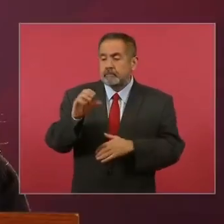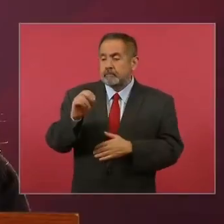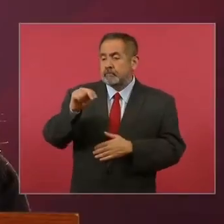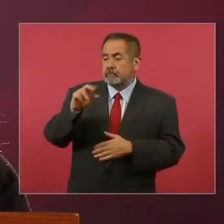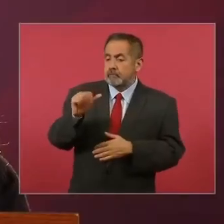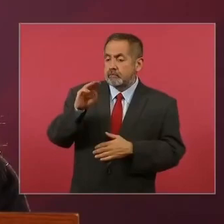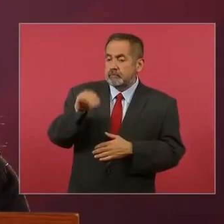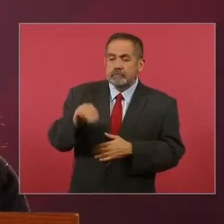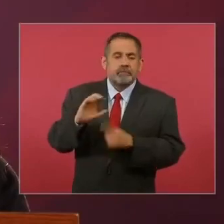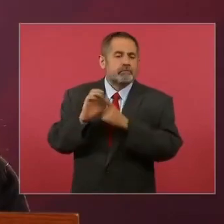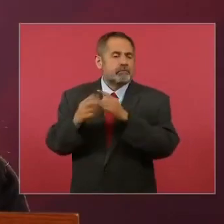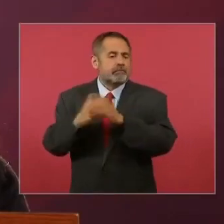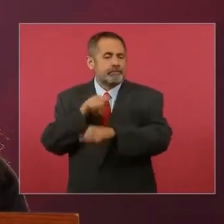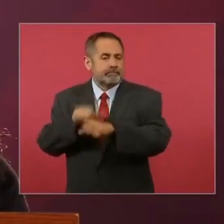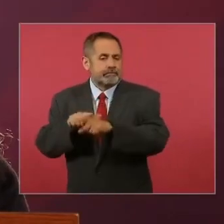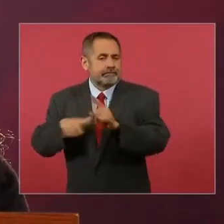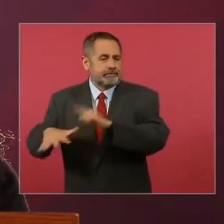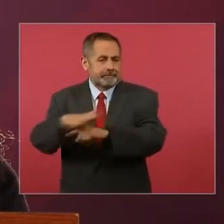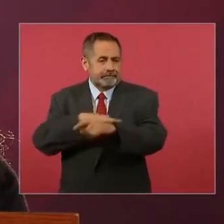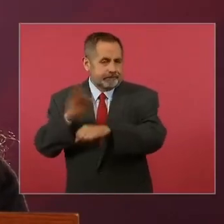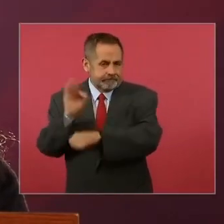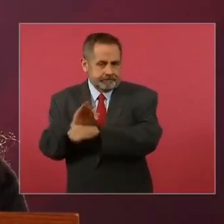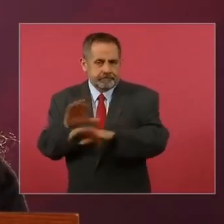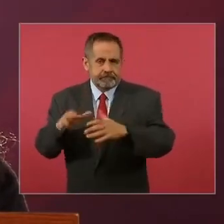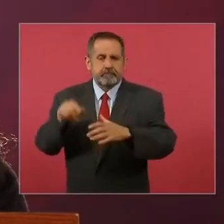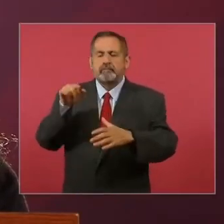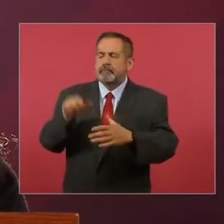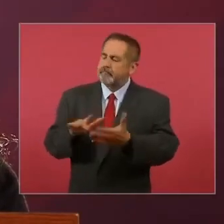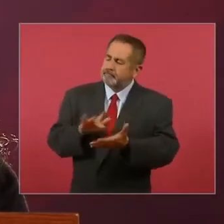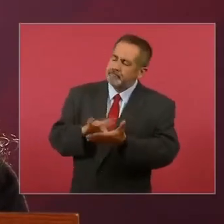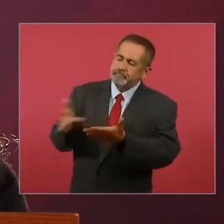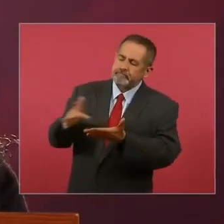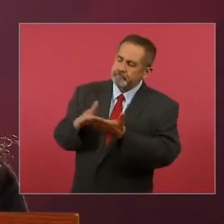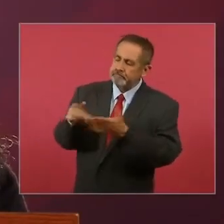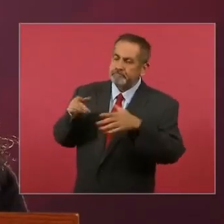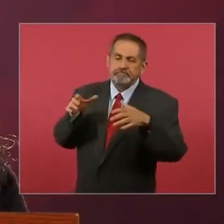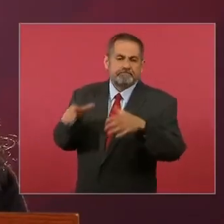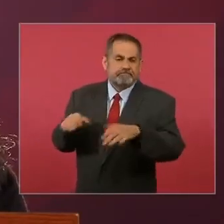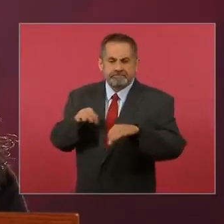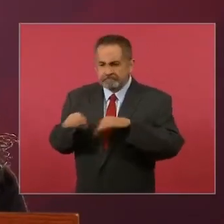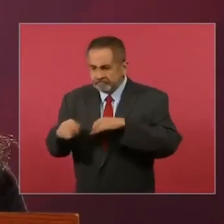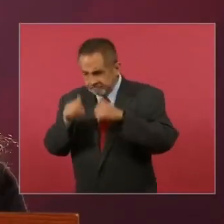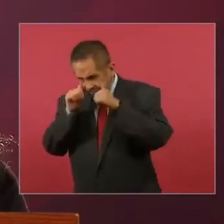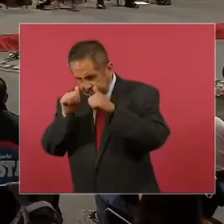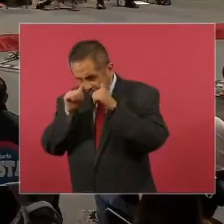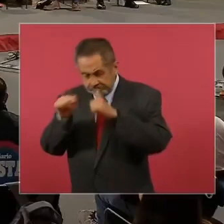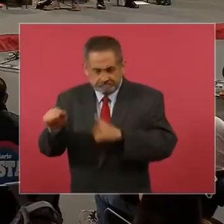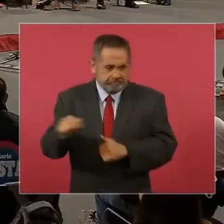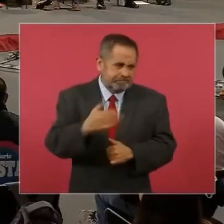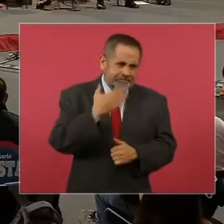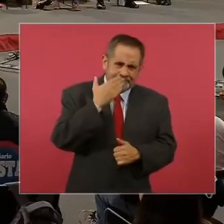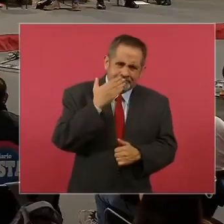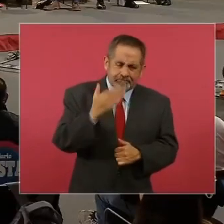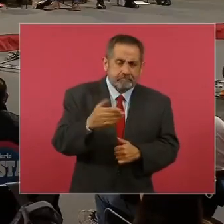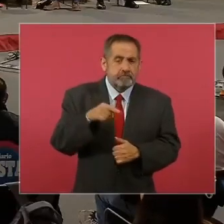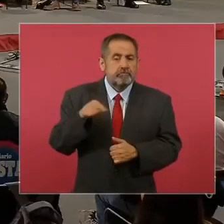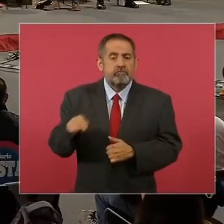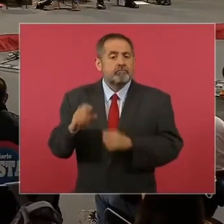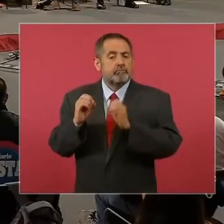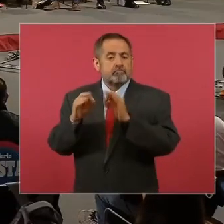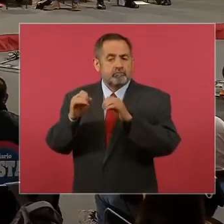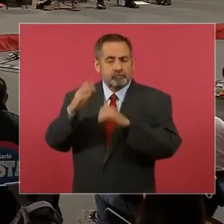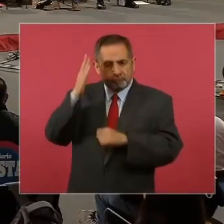Nacional de Áreas Naturales Protegidas, a quienes agradecemos mucho su labor y su trabajo de oficinas